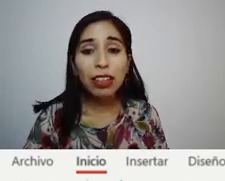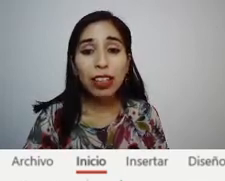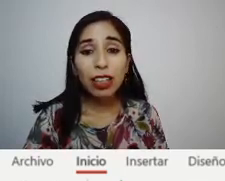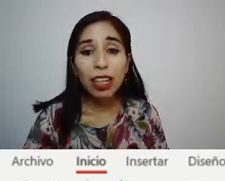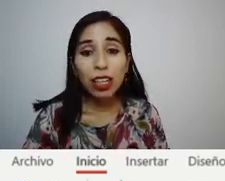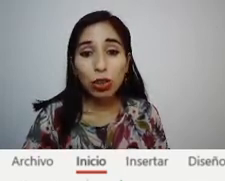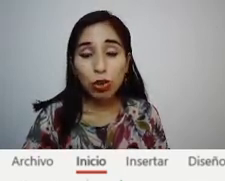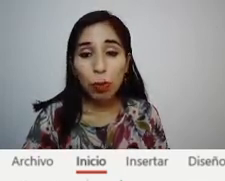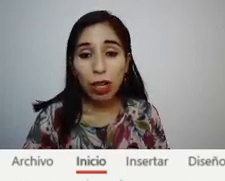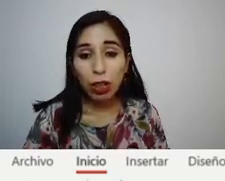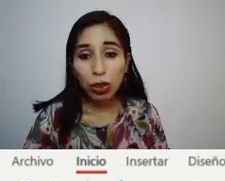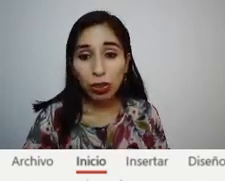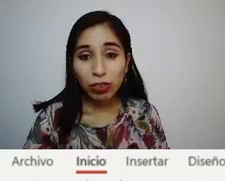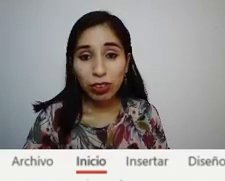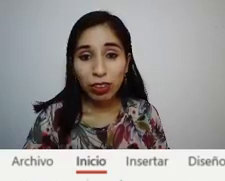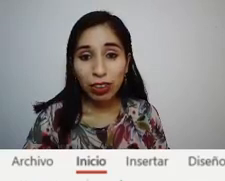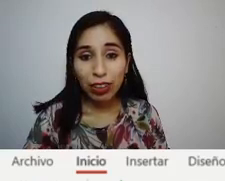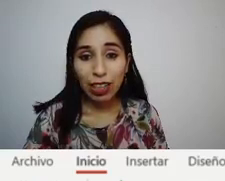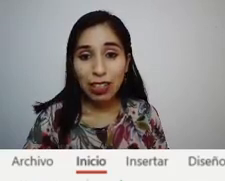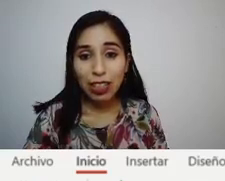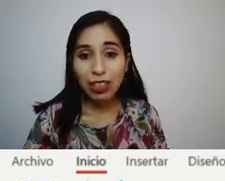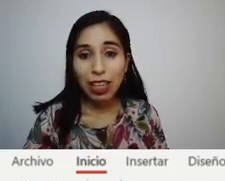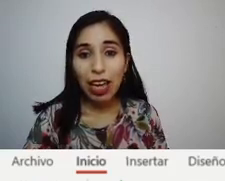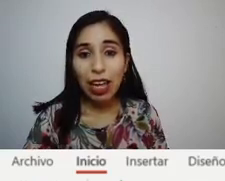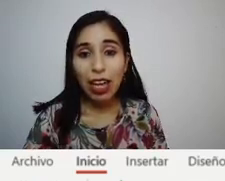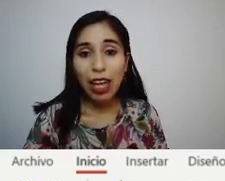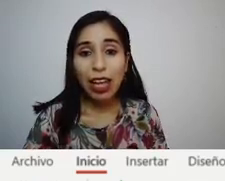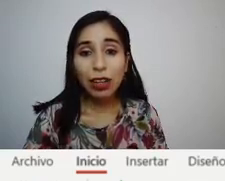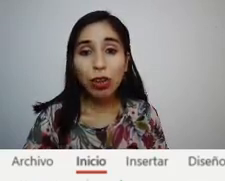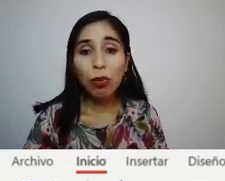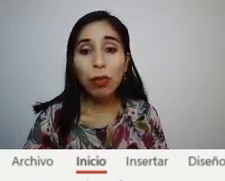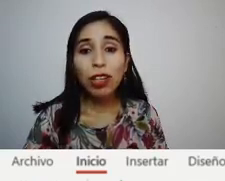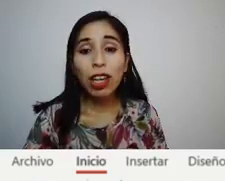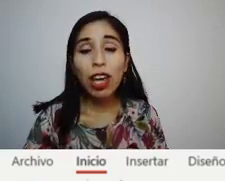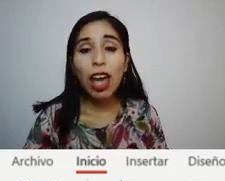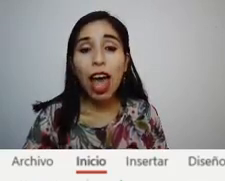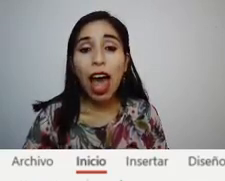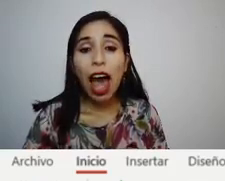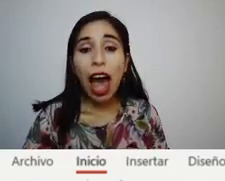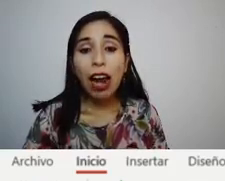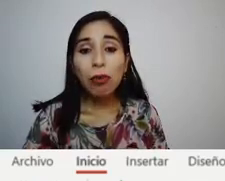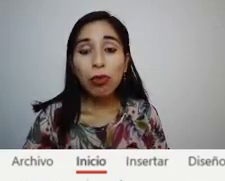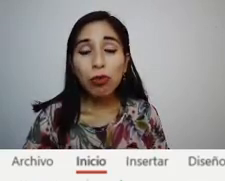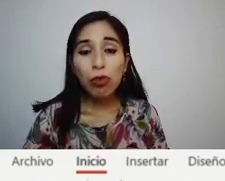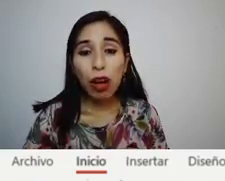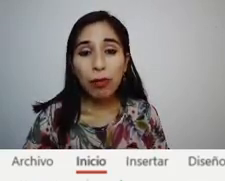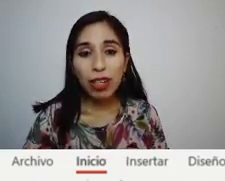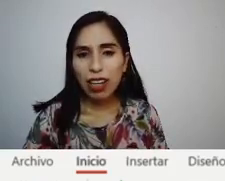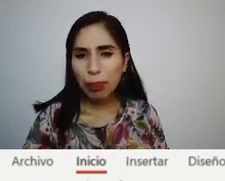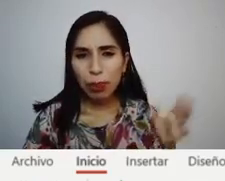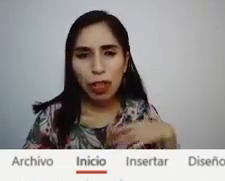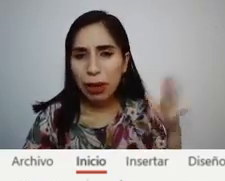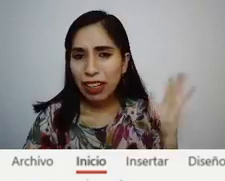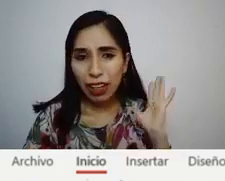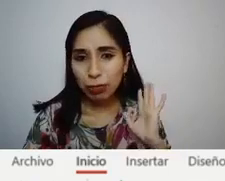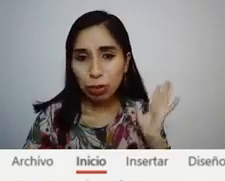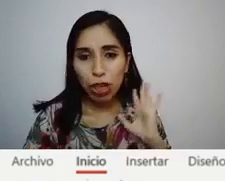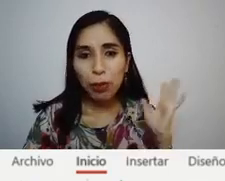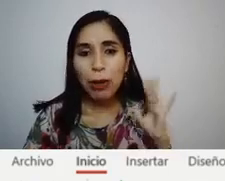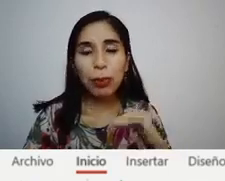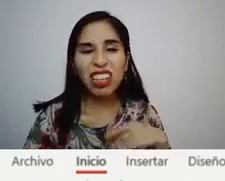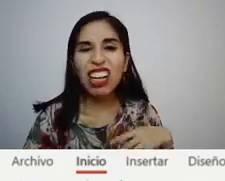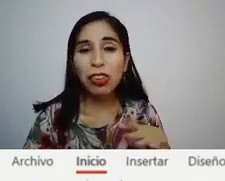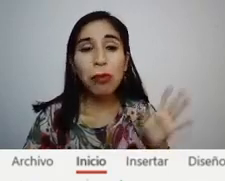la parte superior que se está el nombre de álbum familiar puede variar